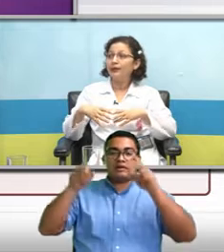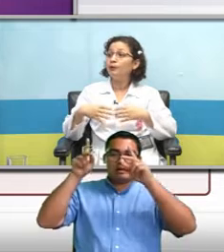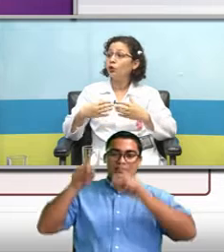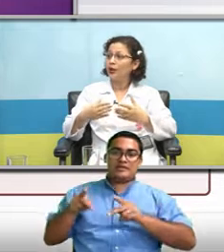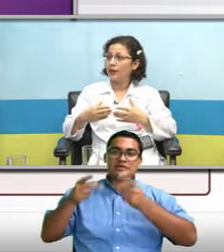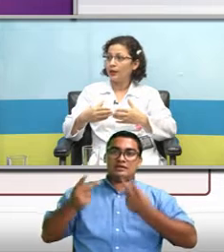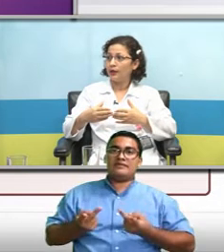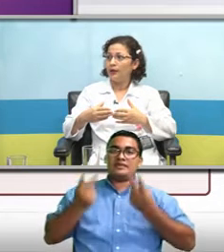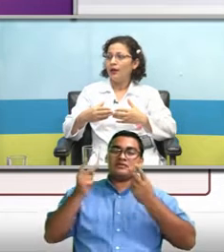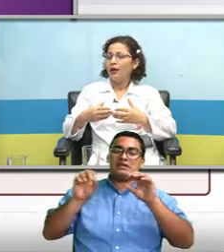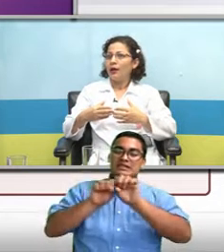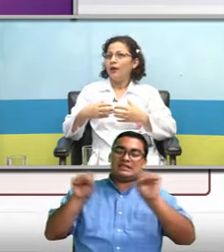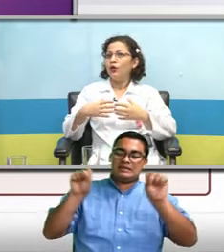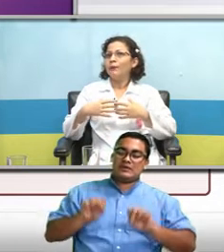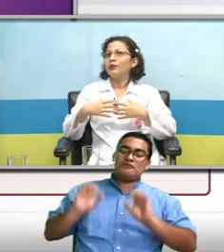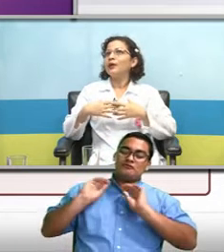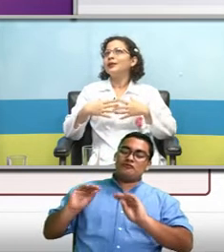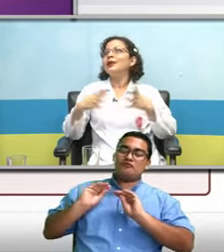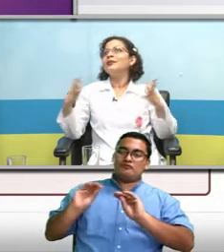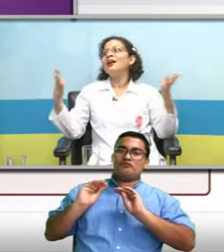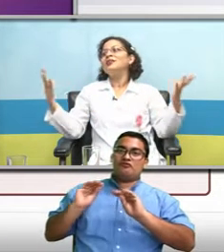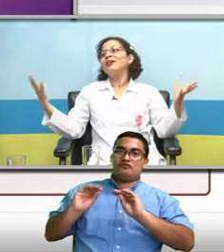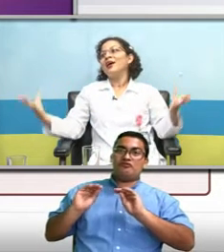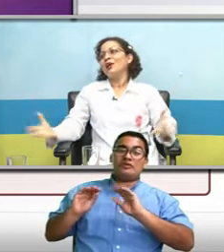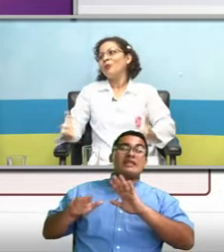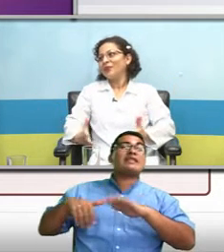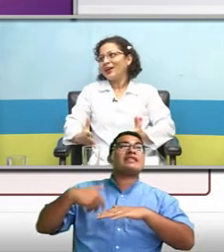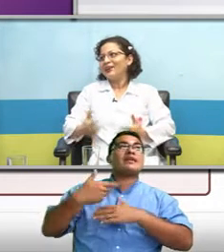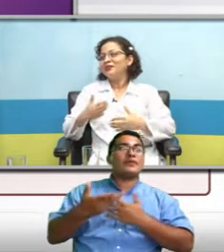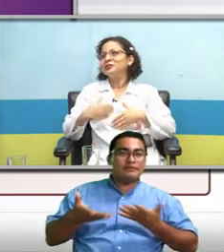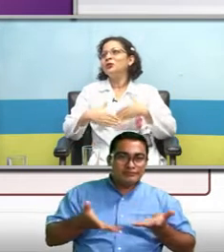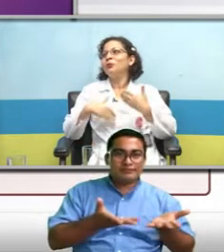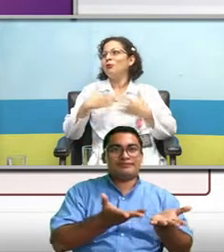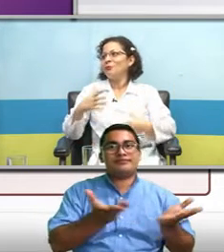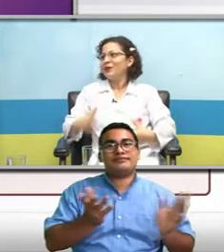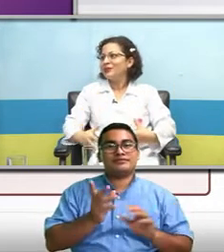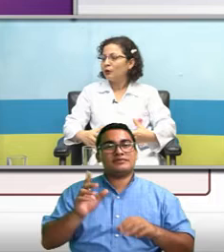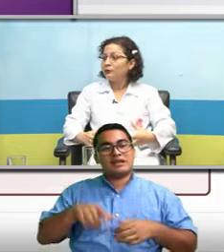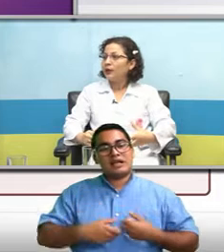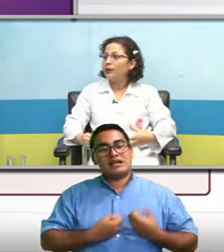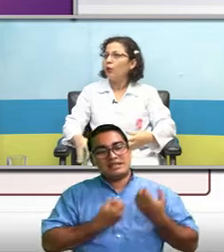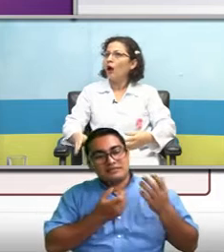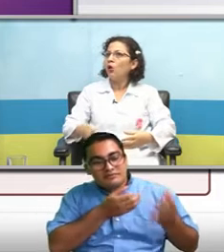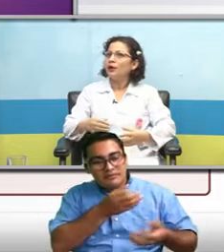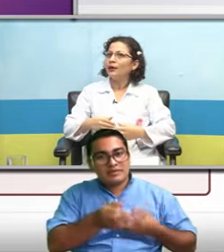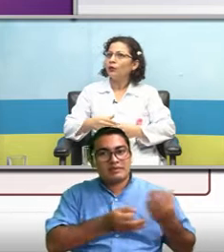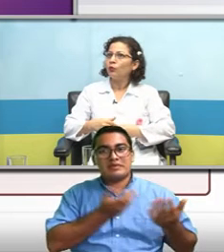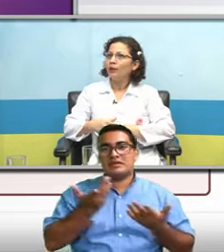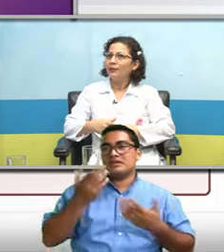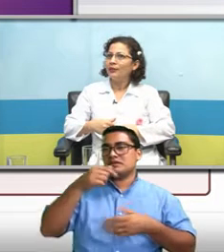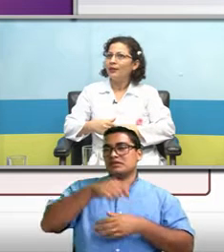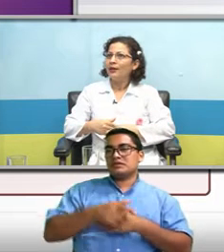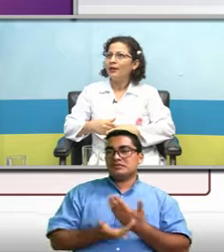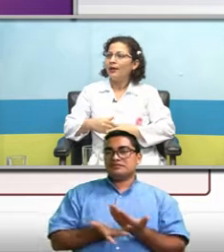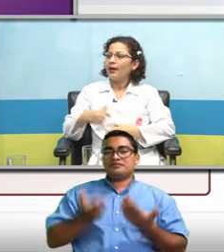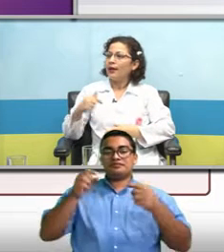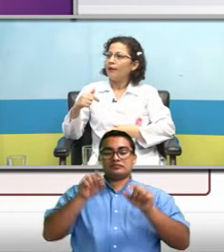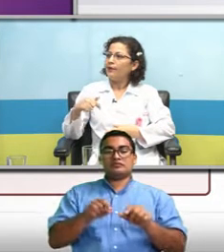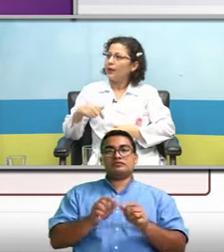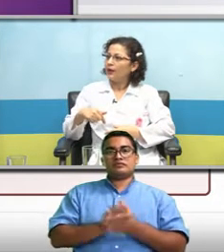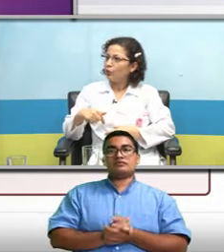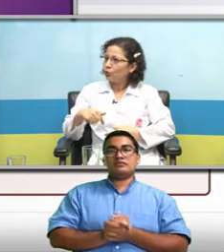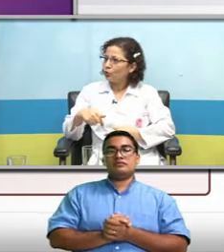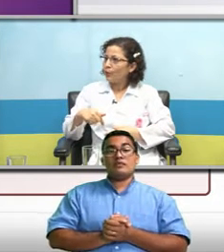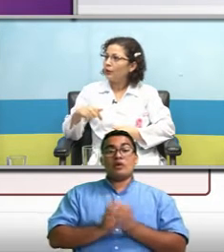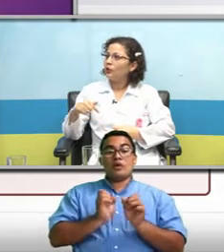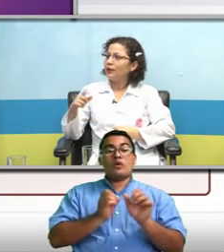les dimos talleres. Lo que pasa es que hay tantas actividades en el hospital que a veces no podemos hacerlo seguido. Ahorita, casualmente, a